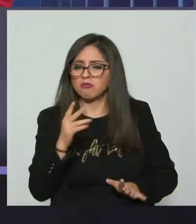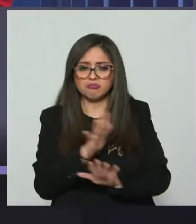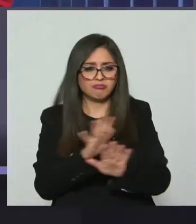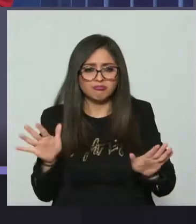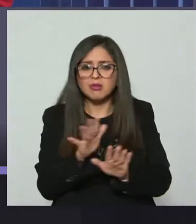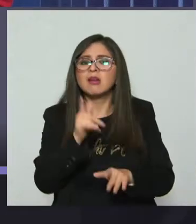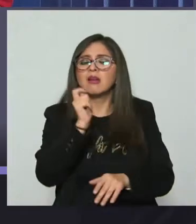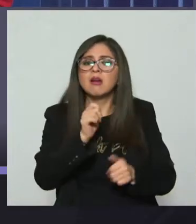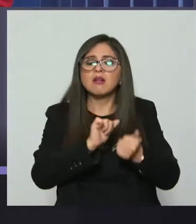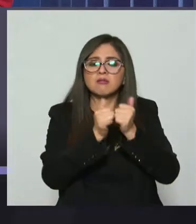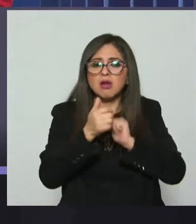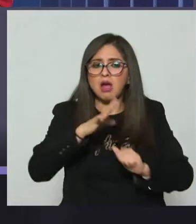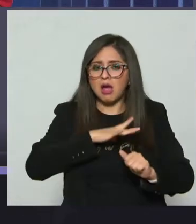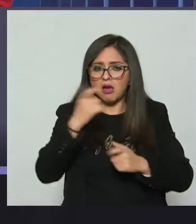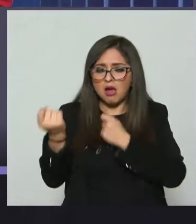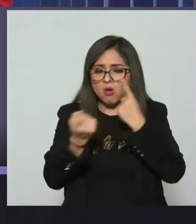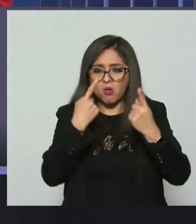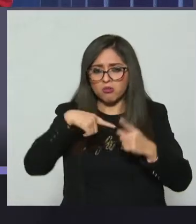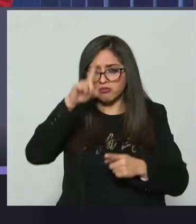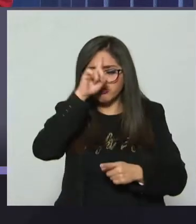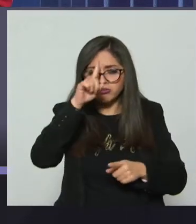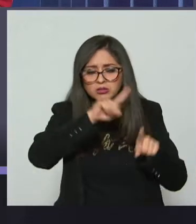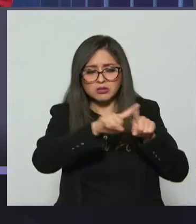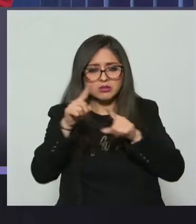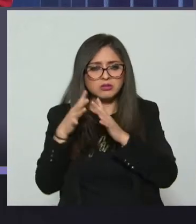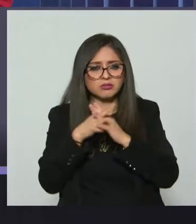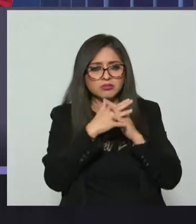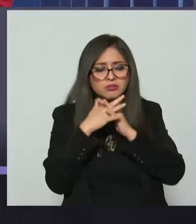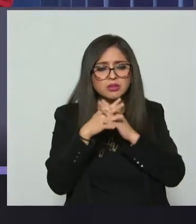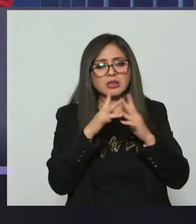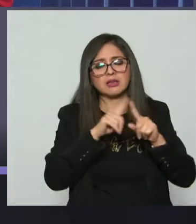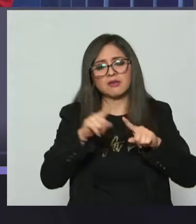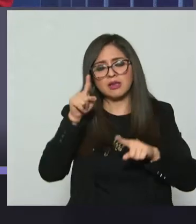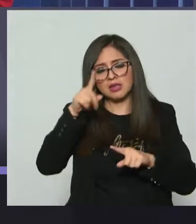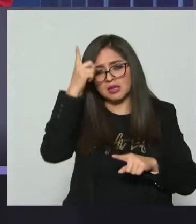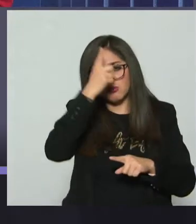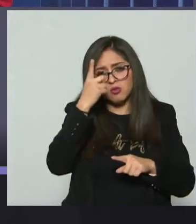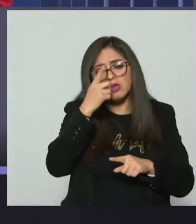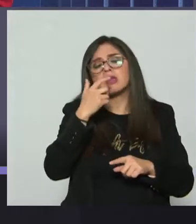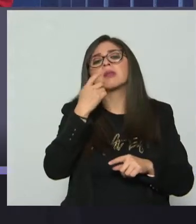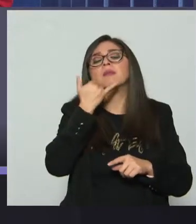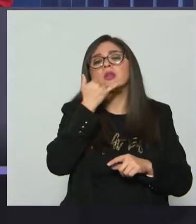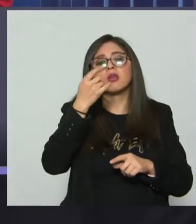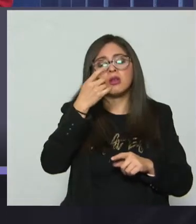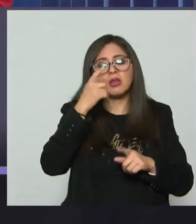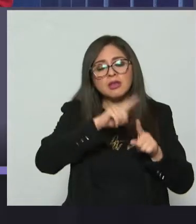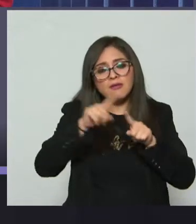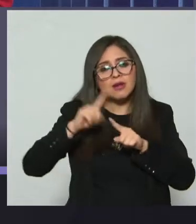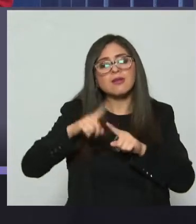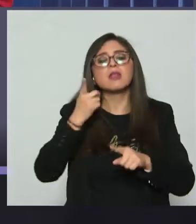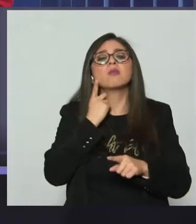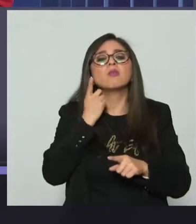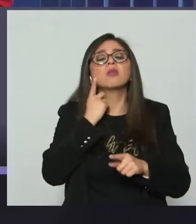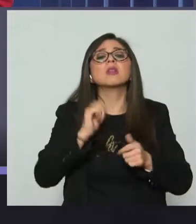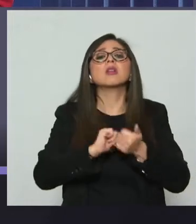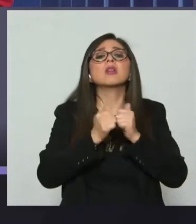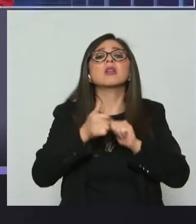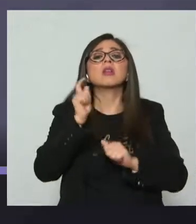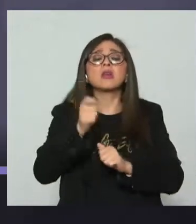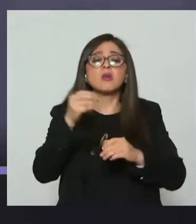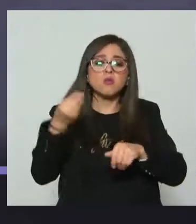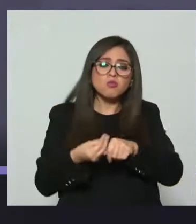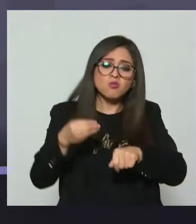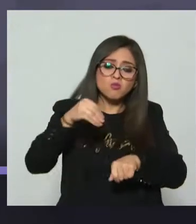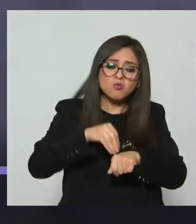posiciones diversas entre los diputados, porque efectivamente lo que se solicita es un cambio en el acta de nacimiento, pero el acta de nacimiento